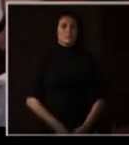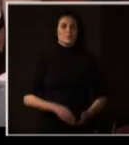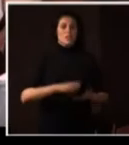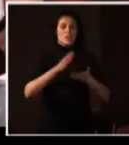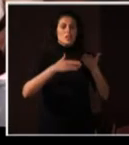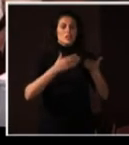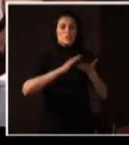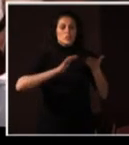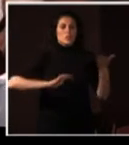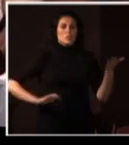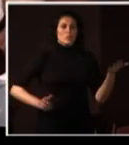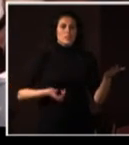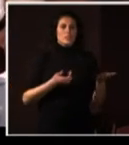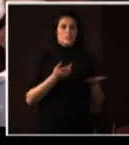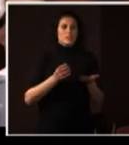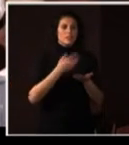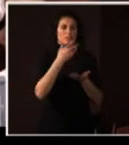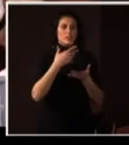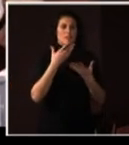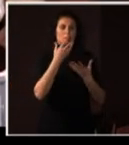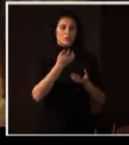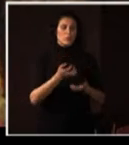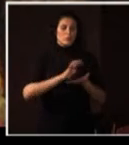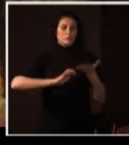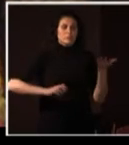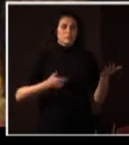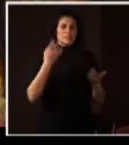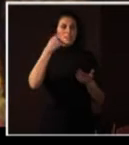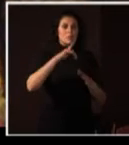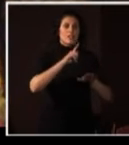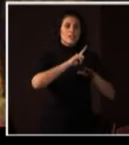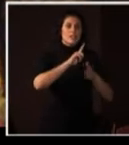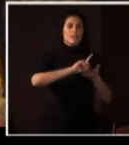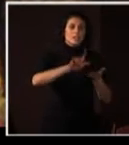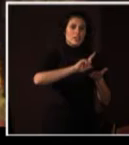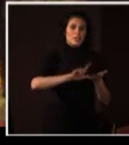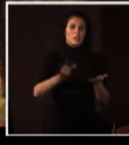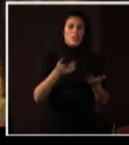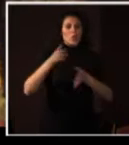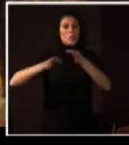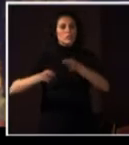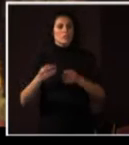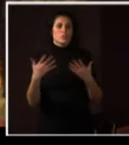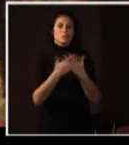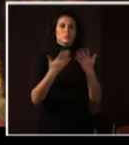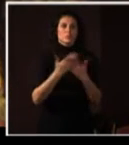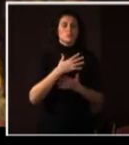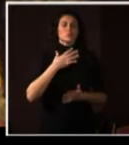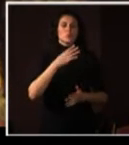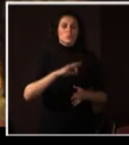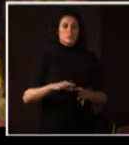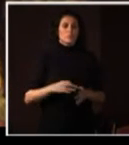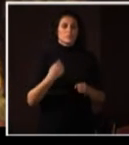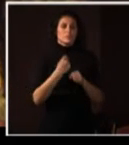Novelista y dramaturgo, ha sabido combinar la literatura con su actividad como jurista. Son muchos